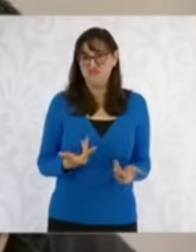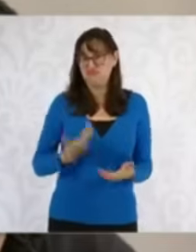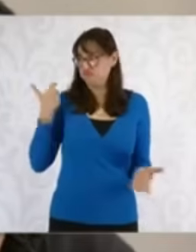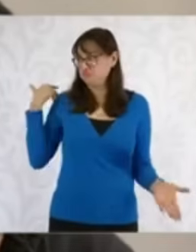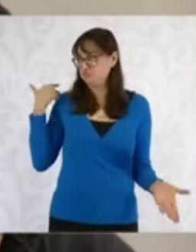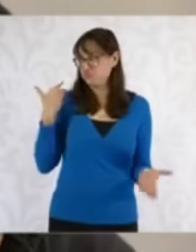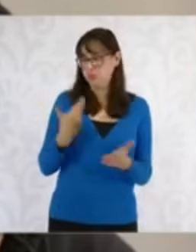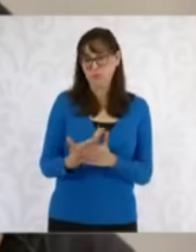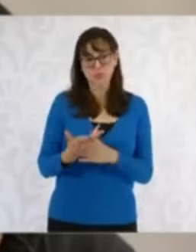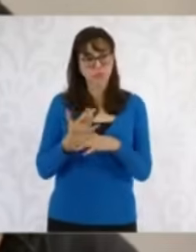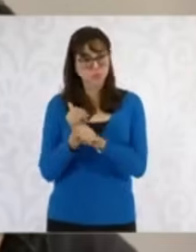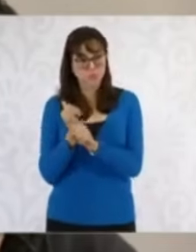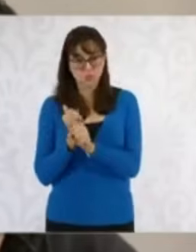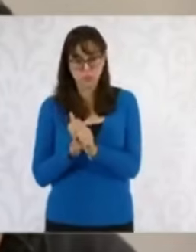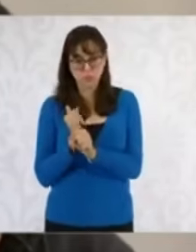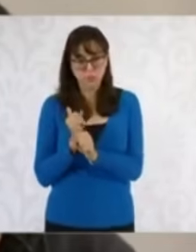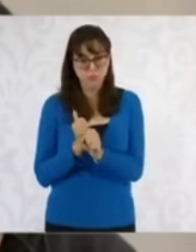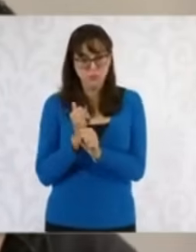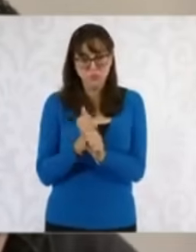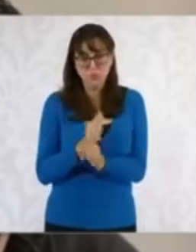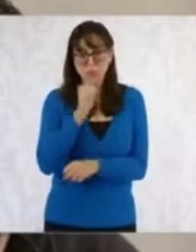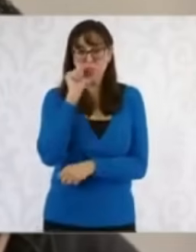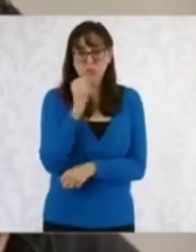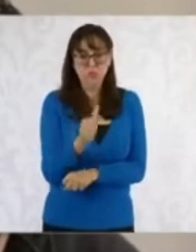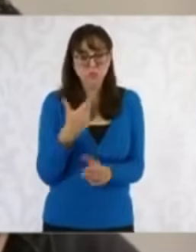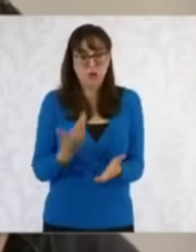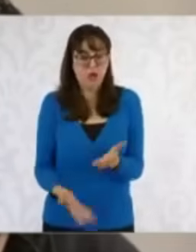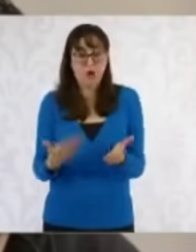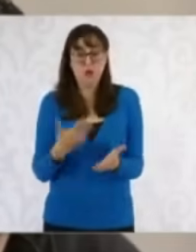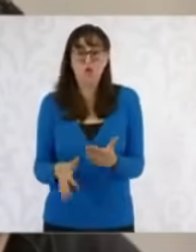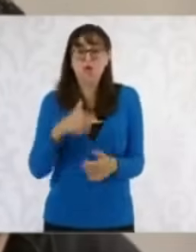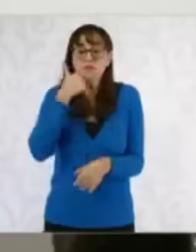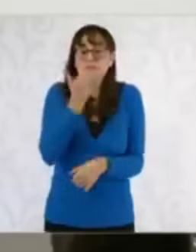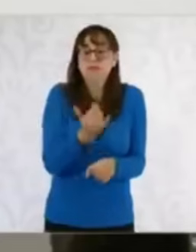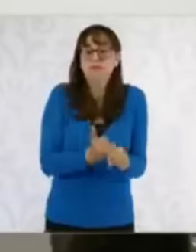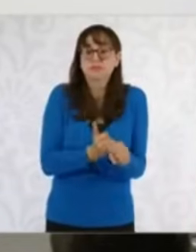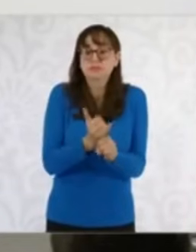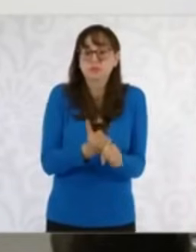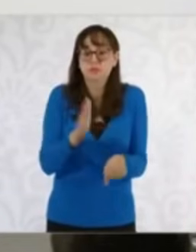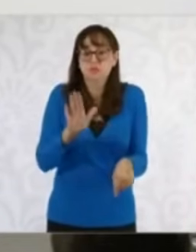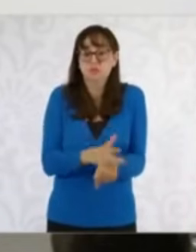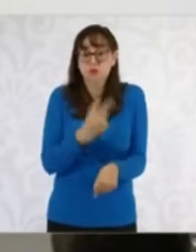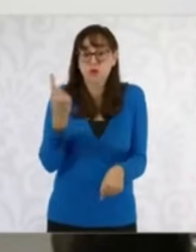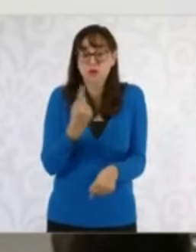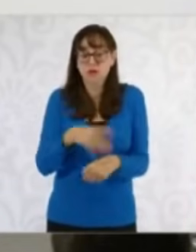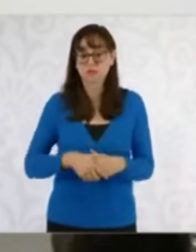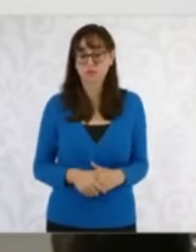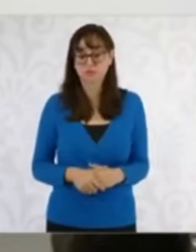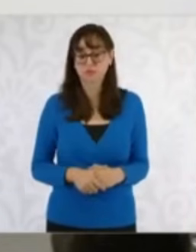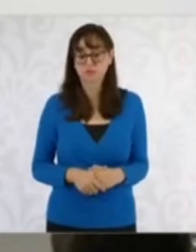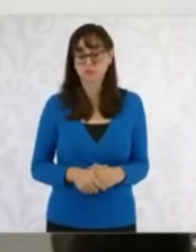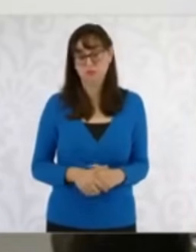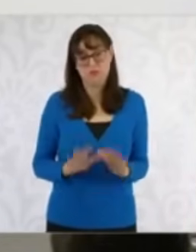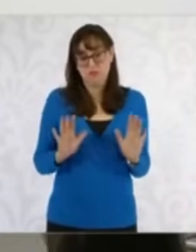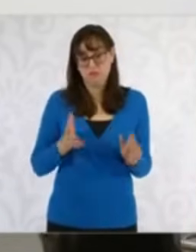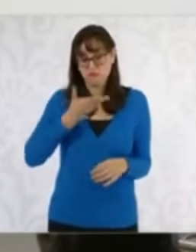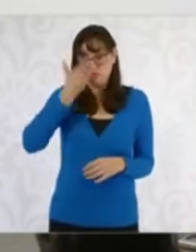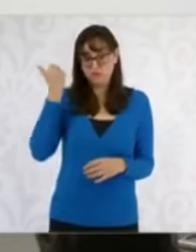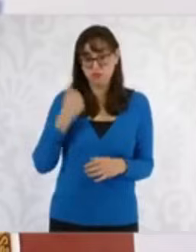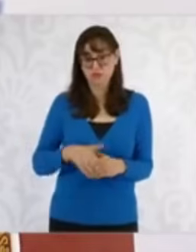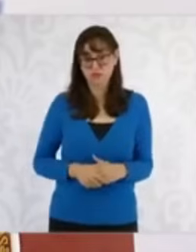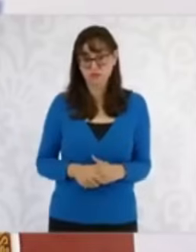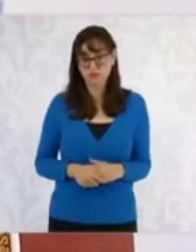no al llamado cártel inmobiliario hasta este momento? No conocía esta petición